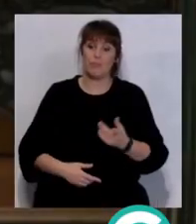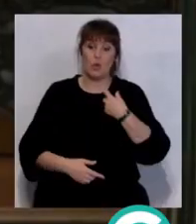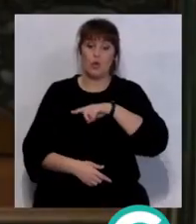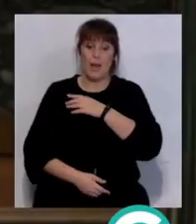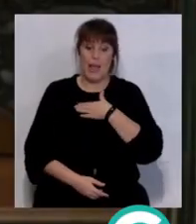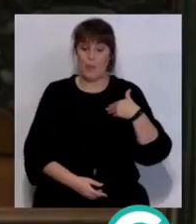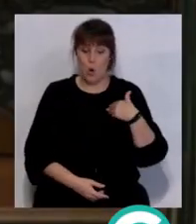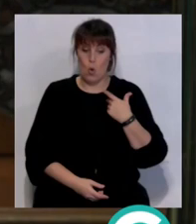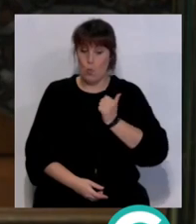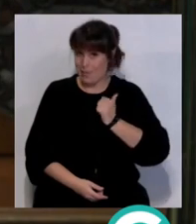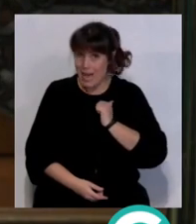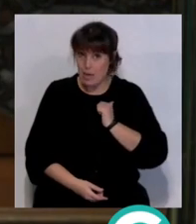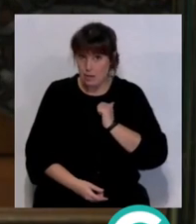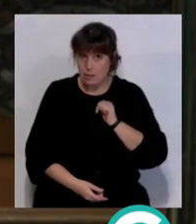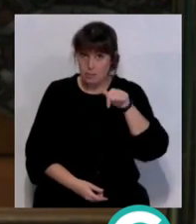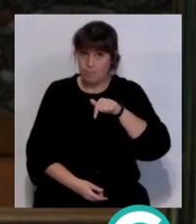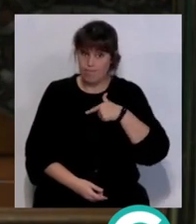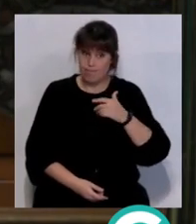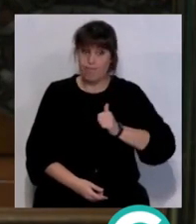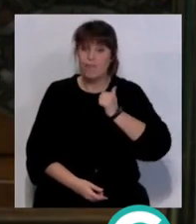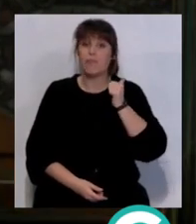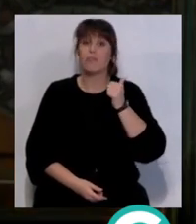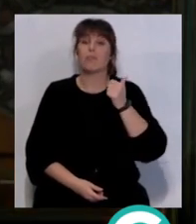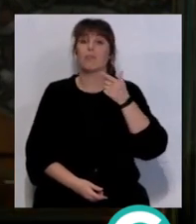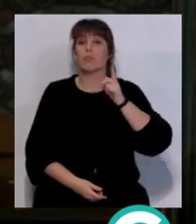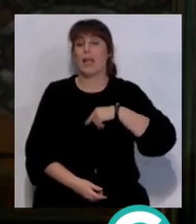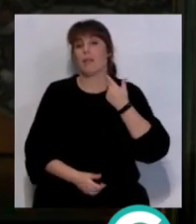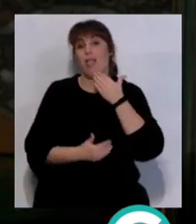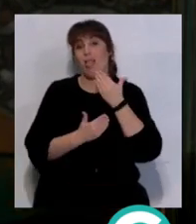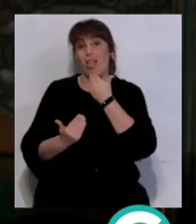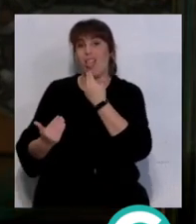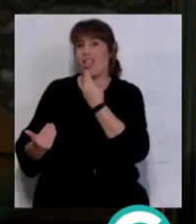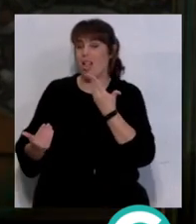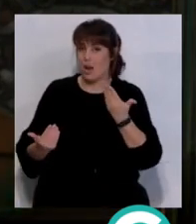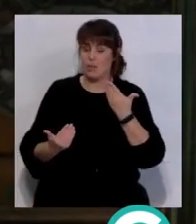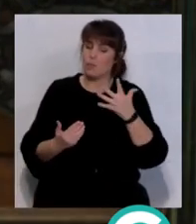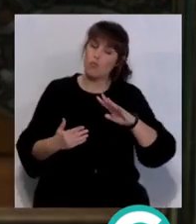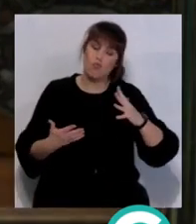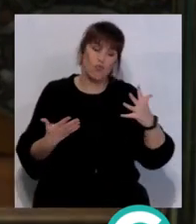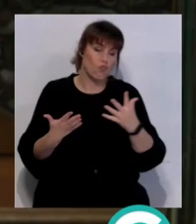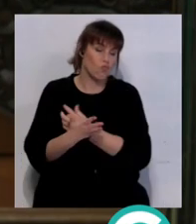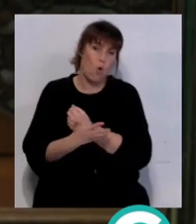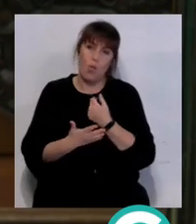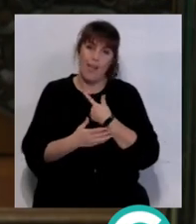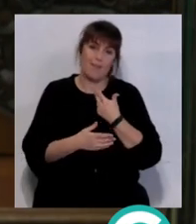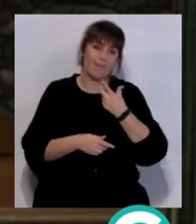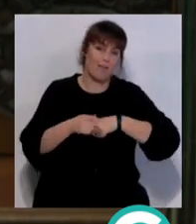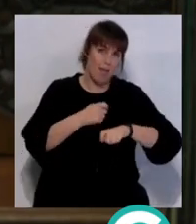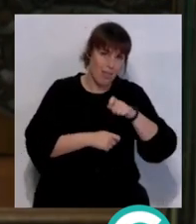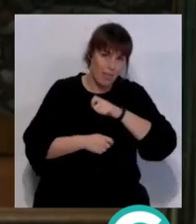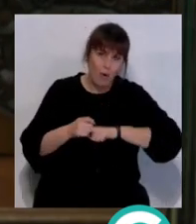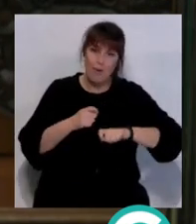Nosotros queremos aprovechar esta ocasión y agradecer a todas y cada una de las peñas, entidades